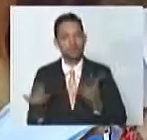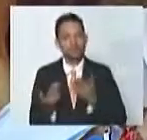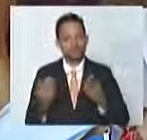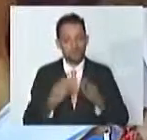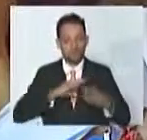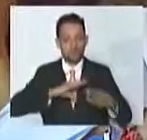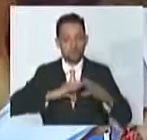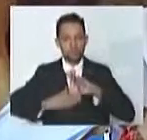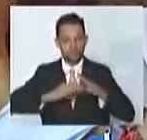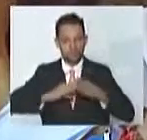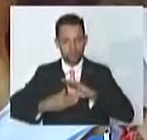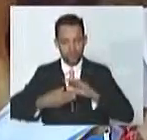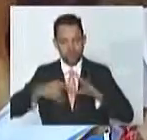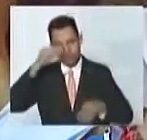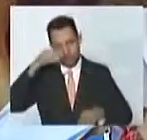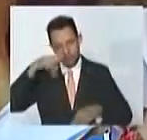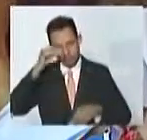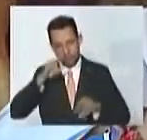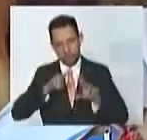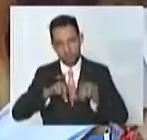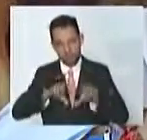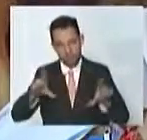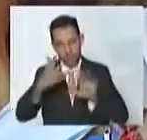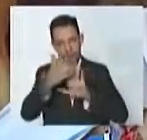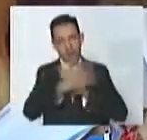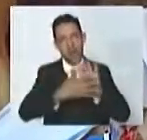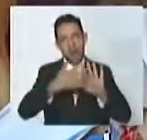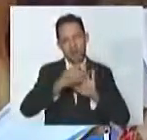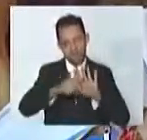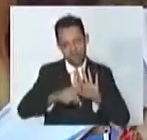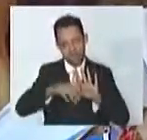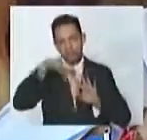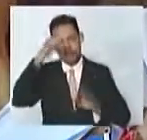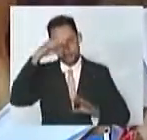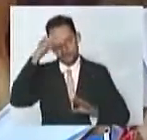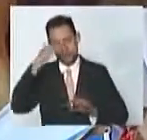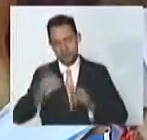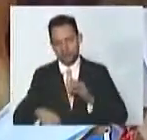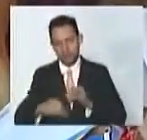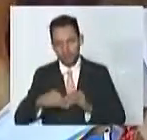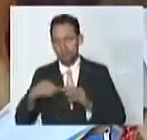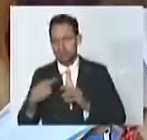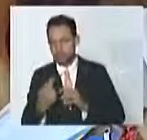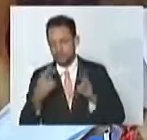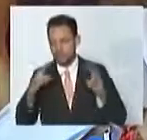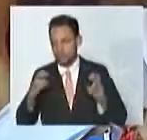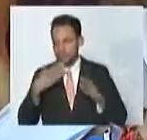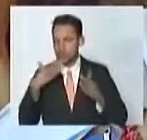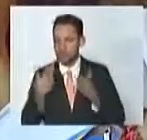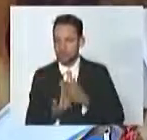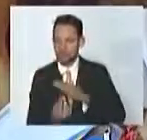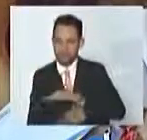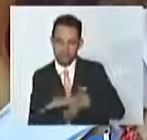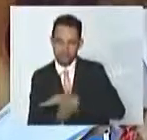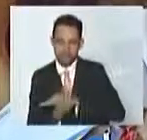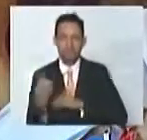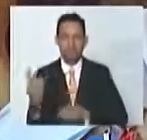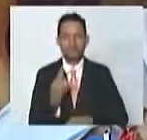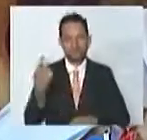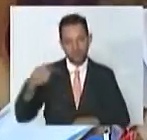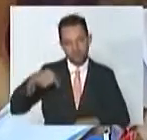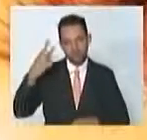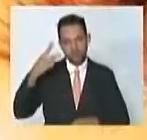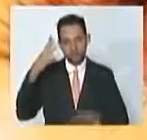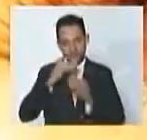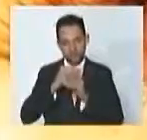YouTube, buscando Jorge Enrique Rojas Quiseno, para que se den la oportunidad de repasar estos temas. Muchas gracias por estar con nosotros. Feliz